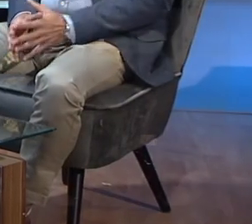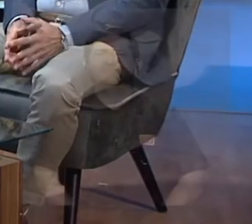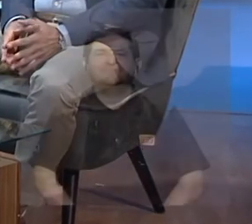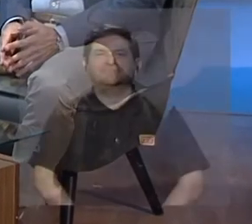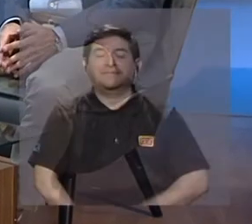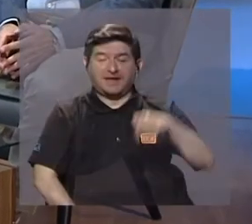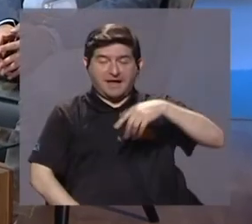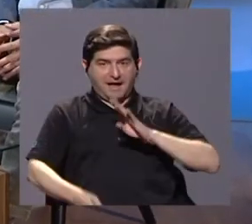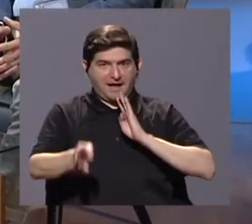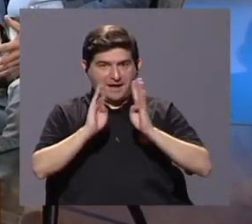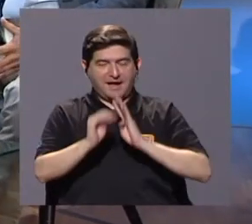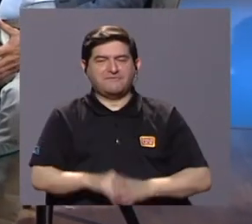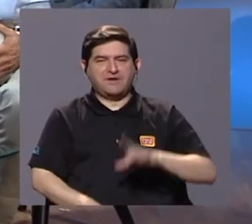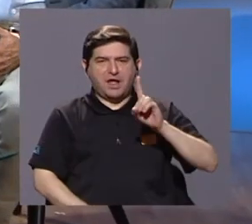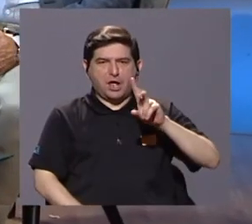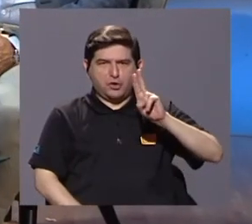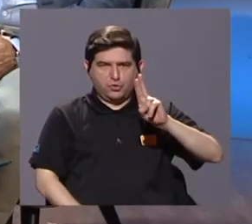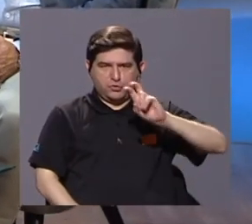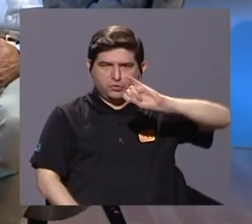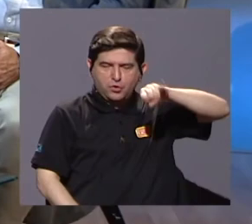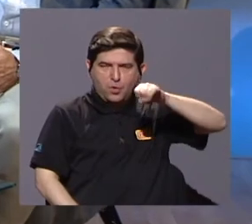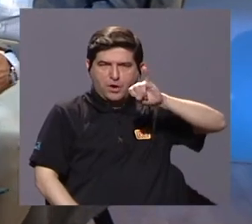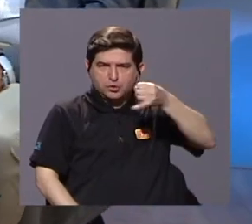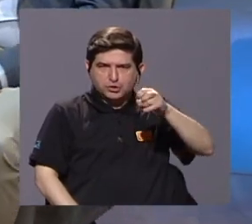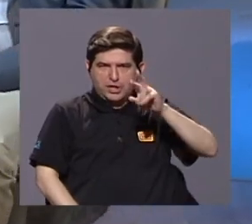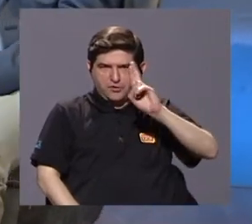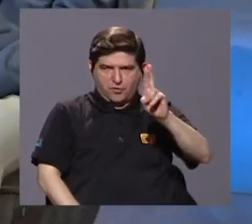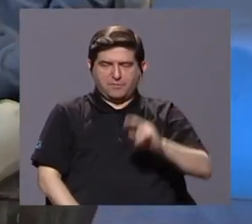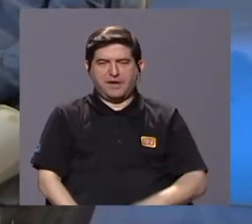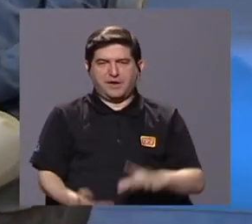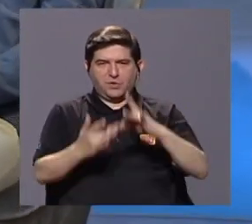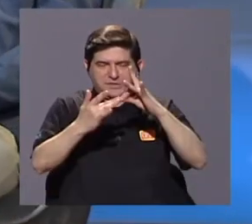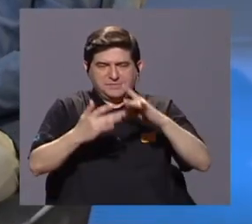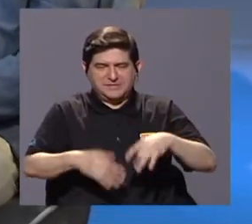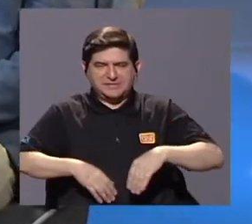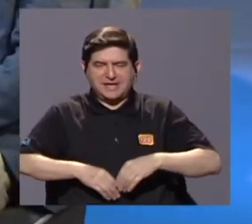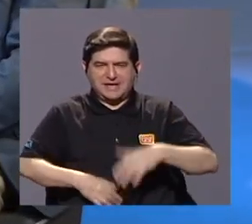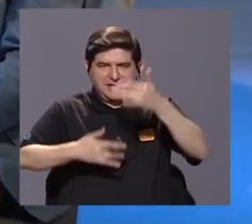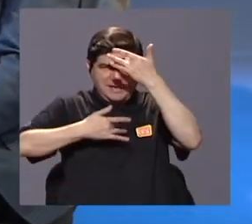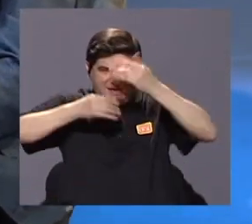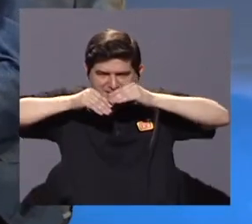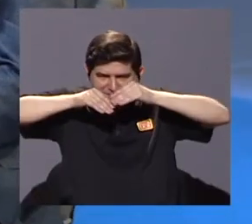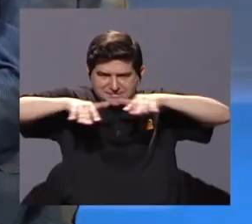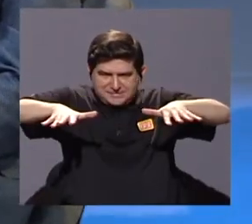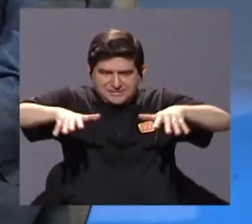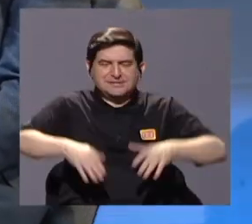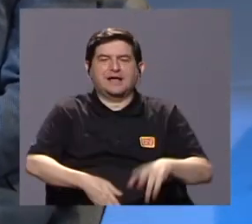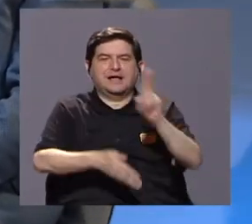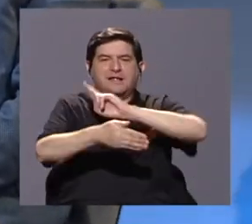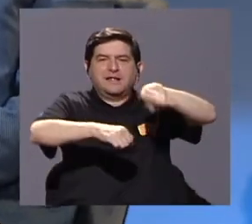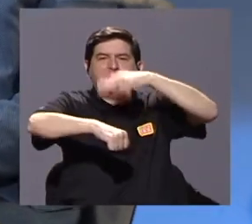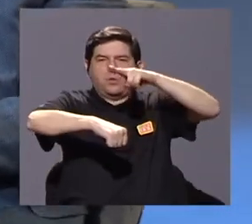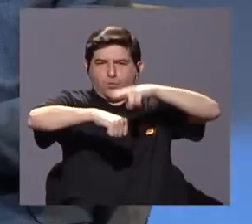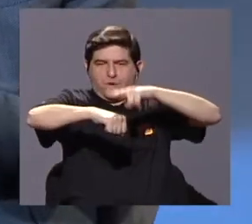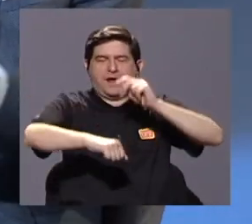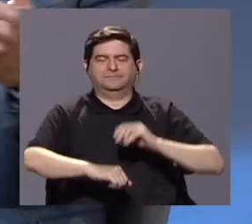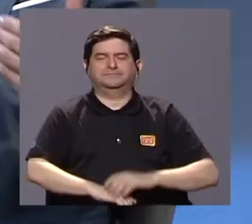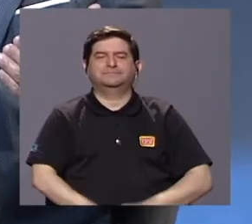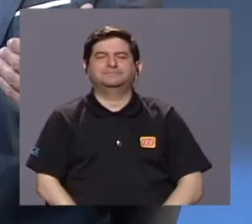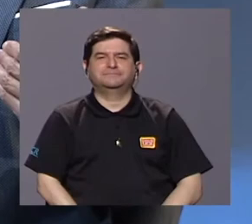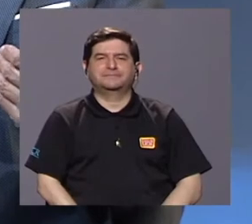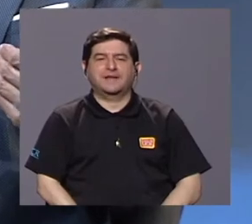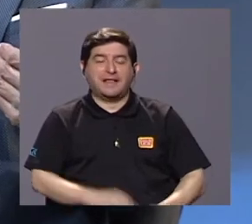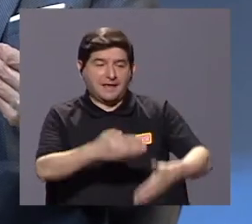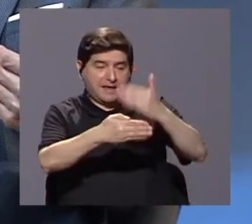Estamos conversando con el doctor Juan José Romero, epidemiólogo de la Universidad Nacional. Lo